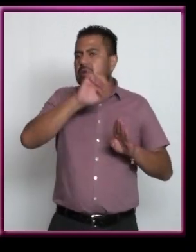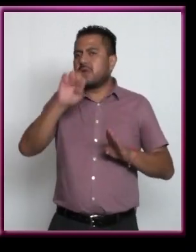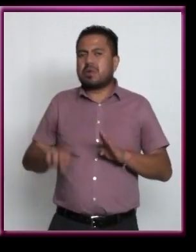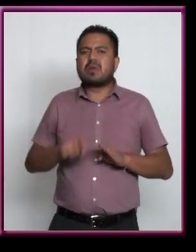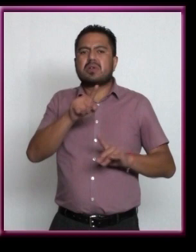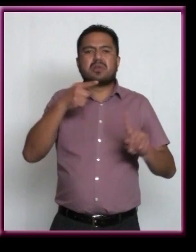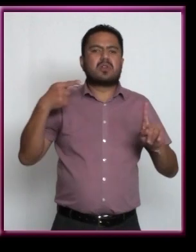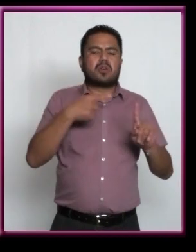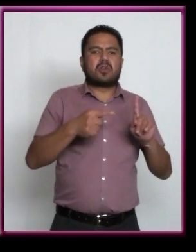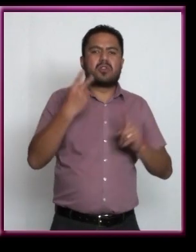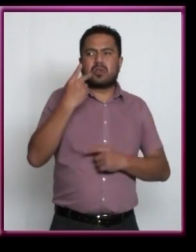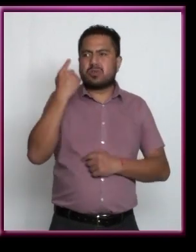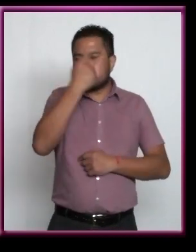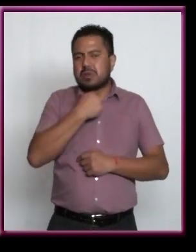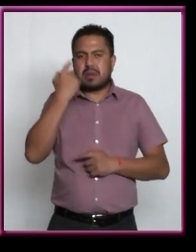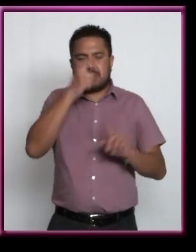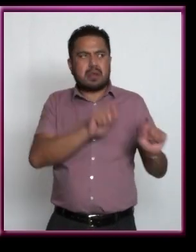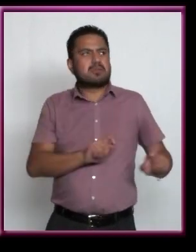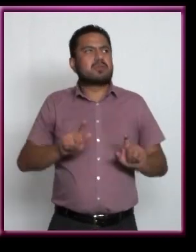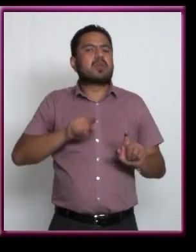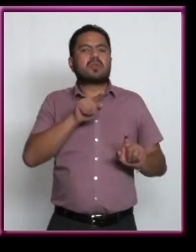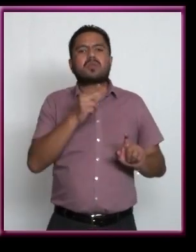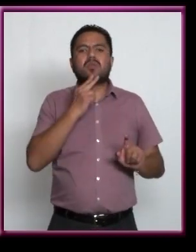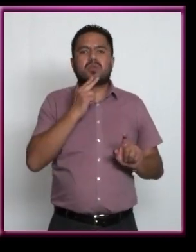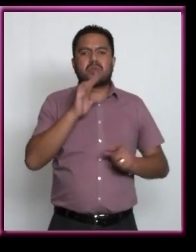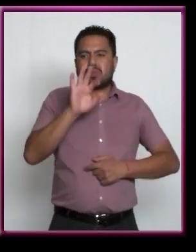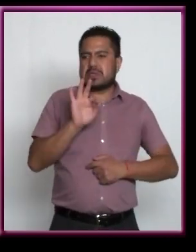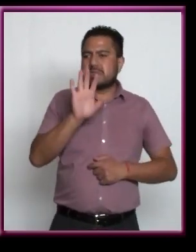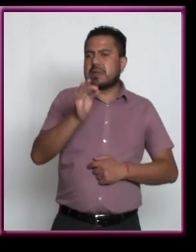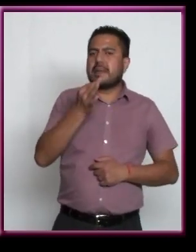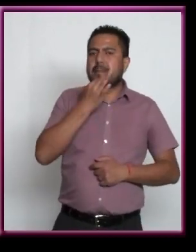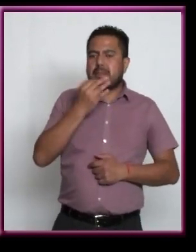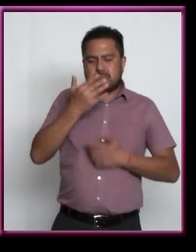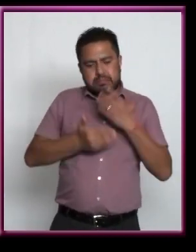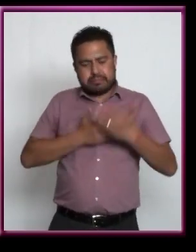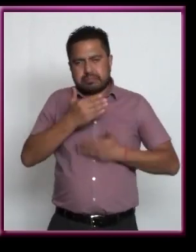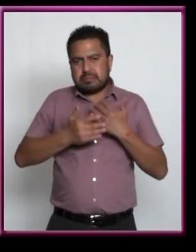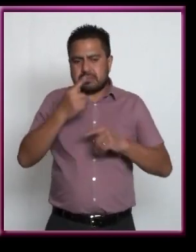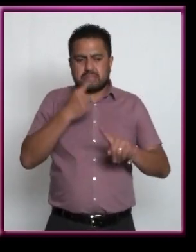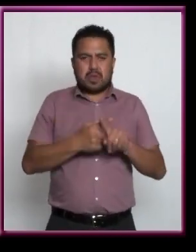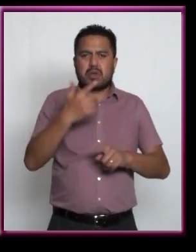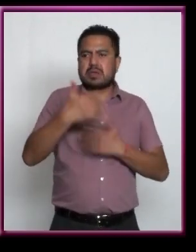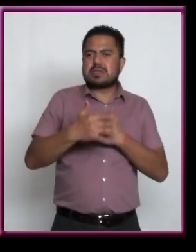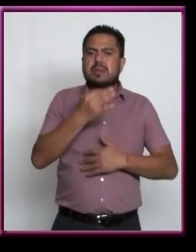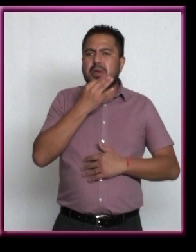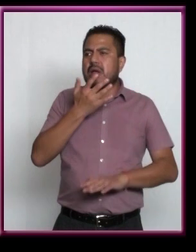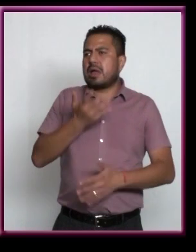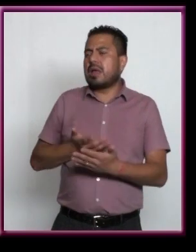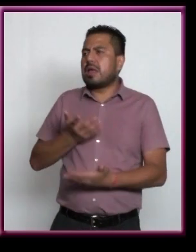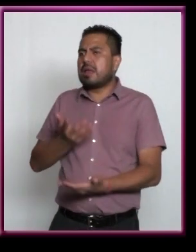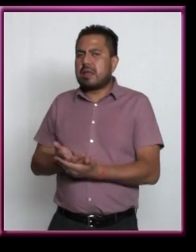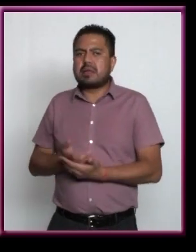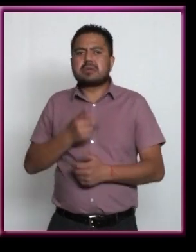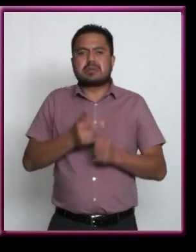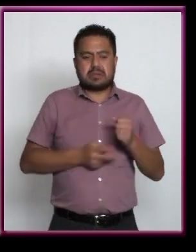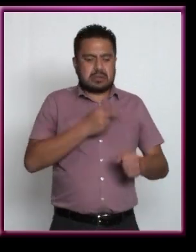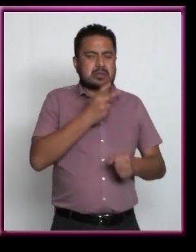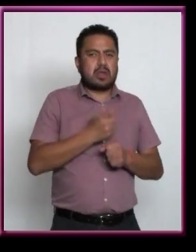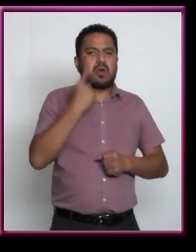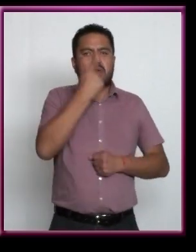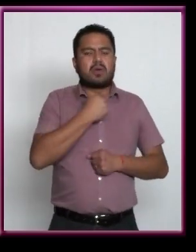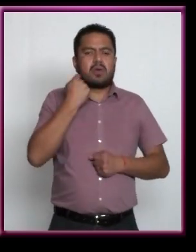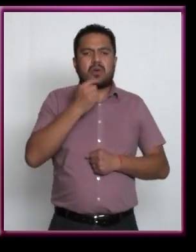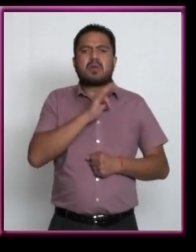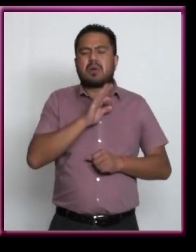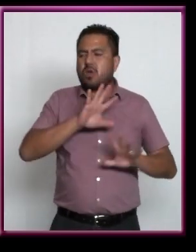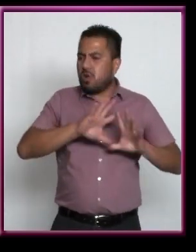si destinas 2 horas para una sesión, usa 45 minutos de estudio por 15 minutos de descanso. La segunda hora te